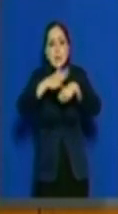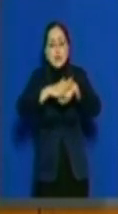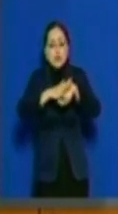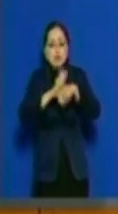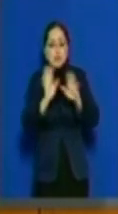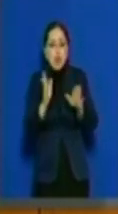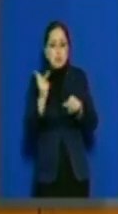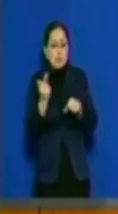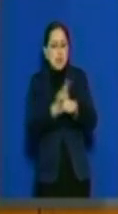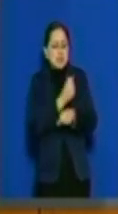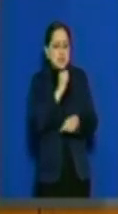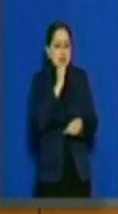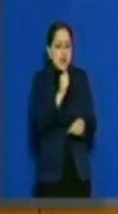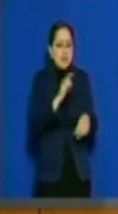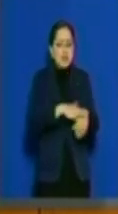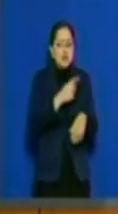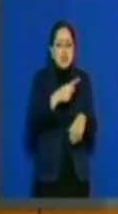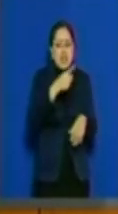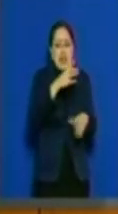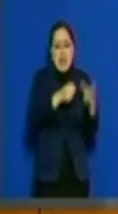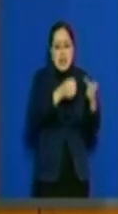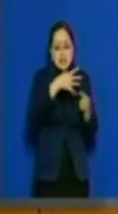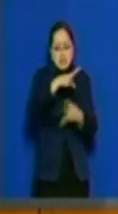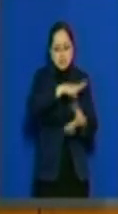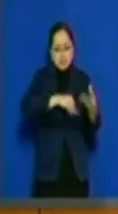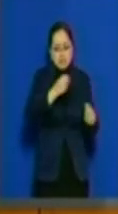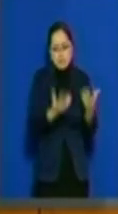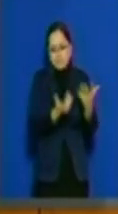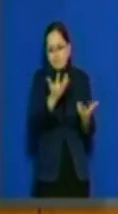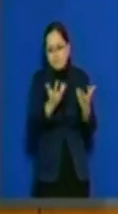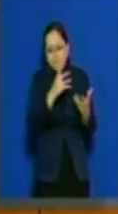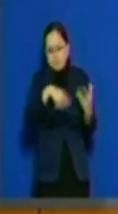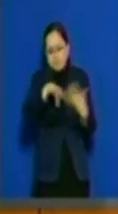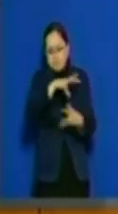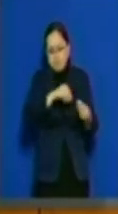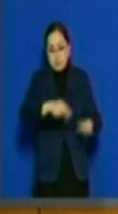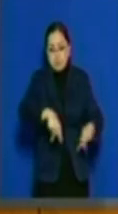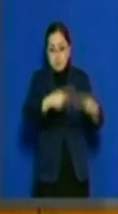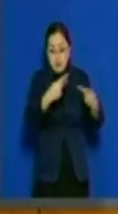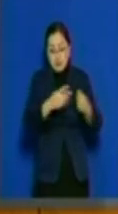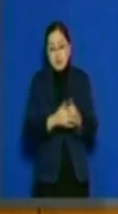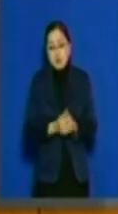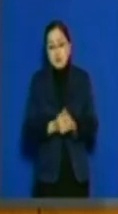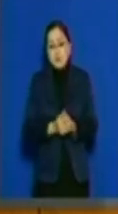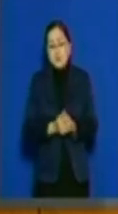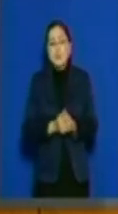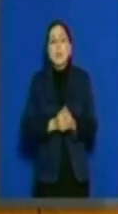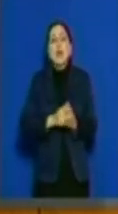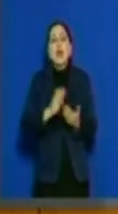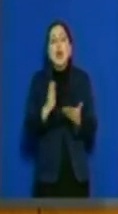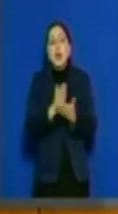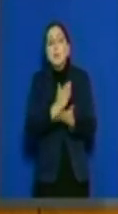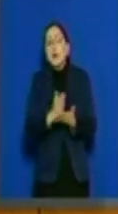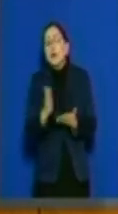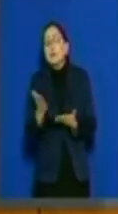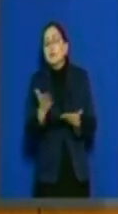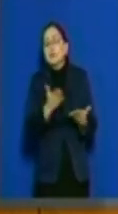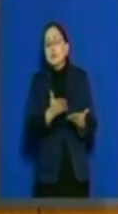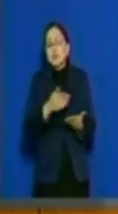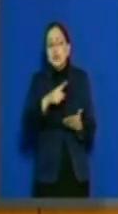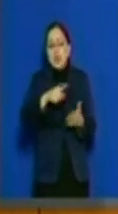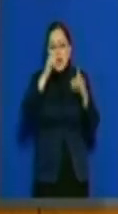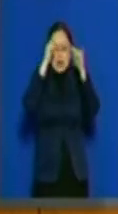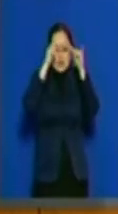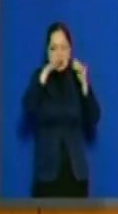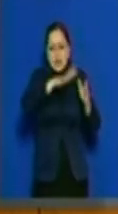se pasteuriza y porque además luego se justifica diciendo la ganadería